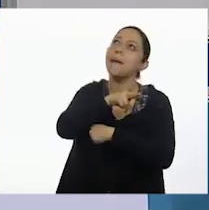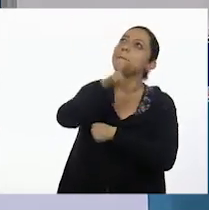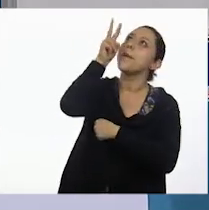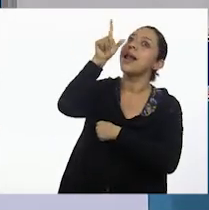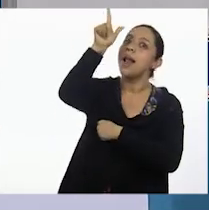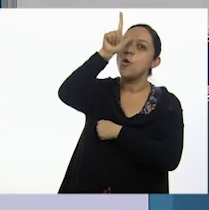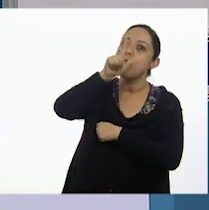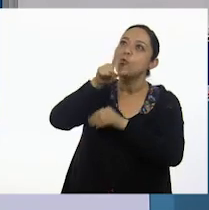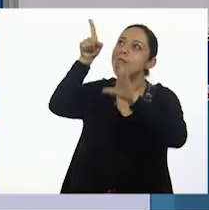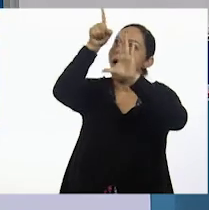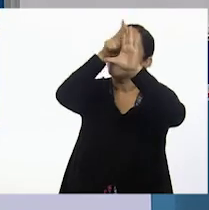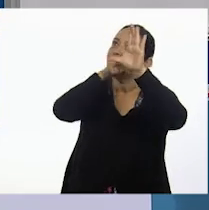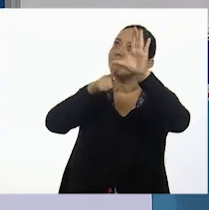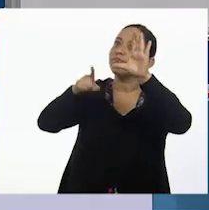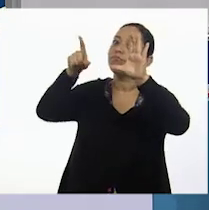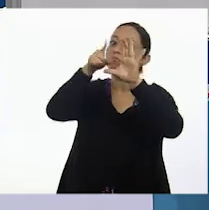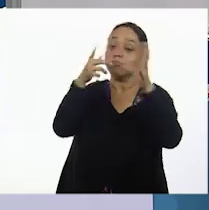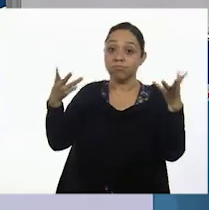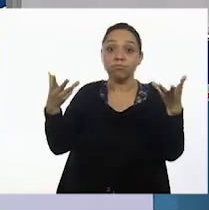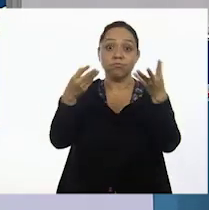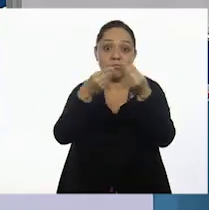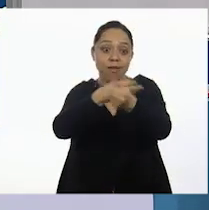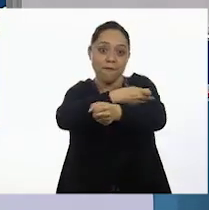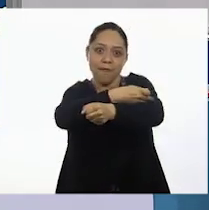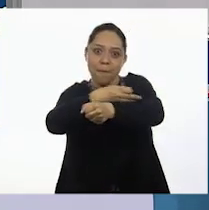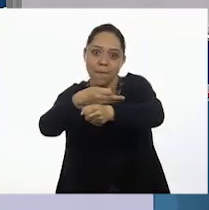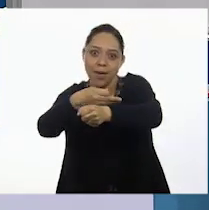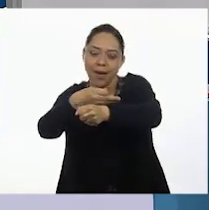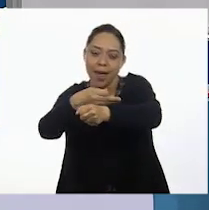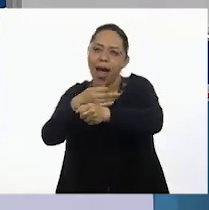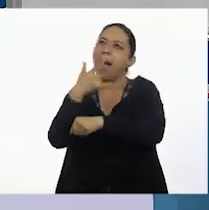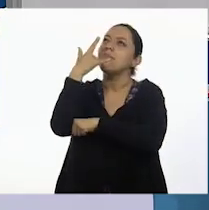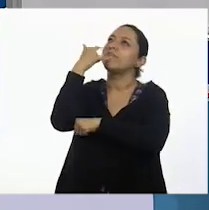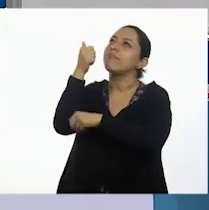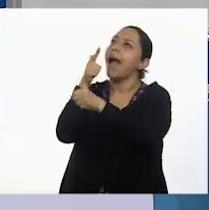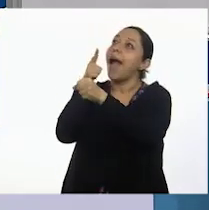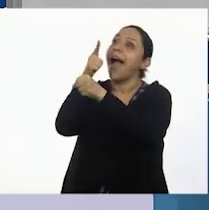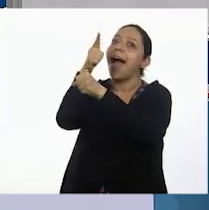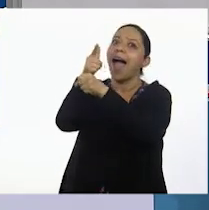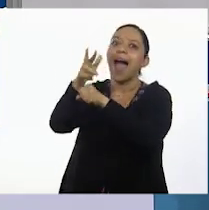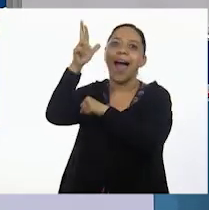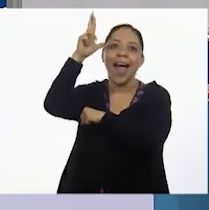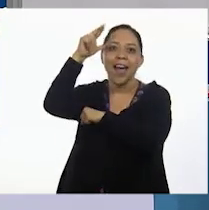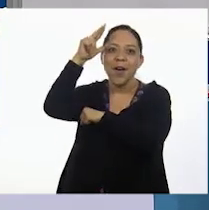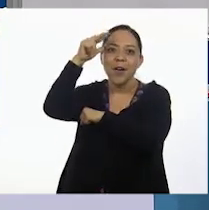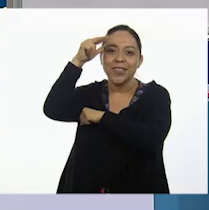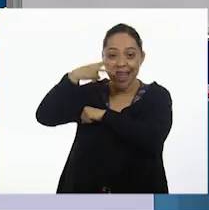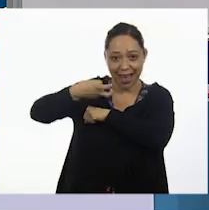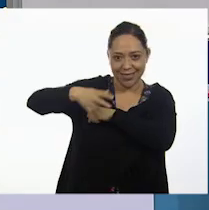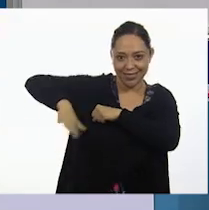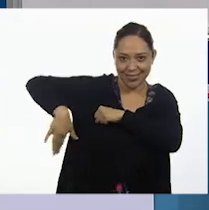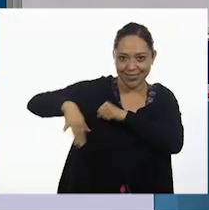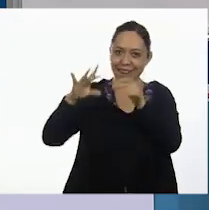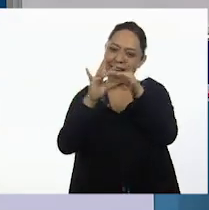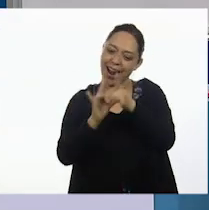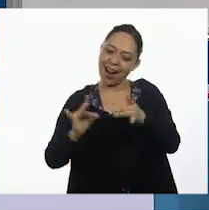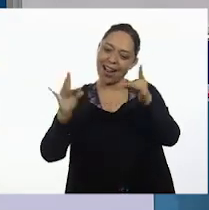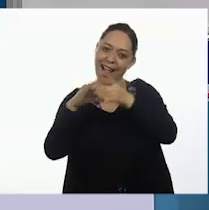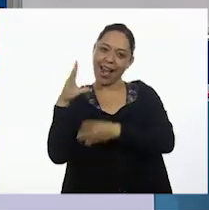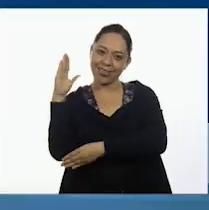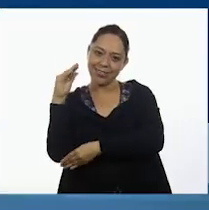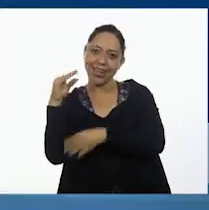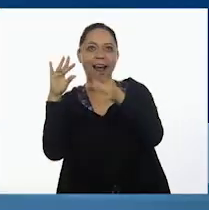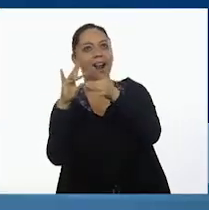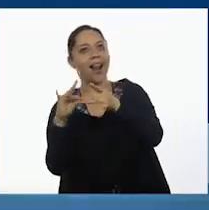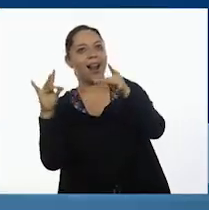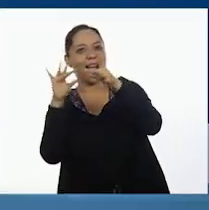Invita a tu familia y juntos descubran la figura de ese conejito que escuchamos en la leyenda que nos contó Tony. Sí, me